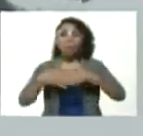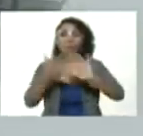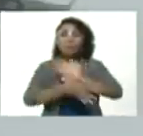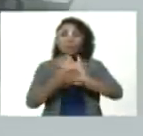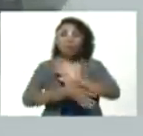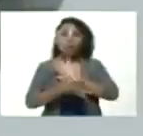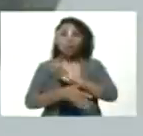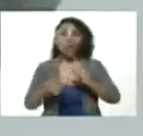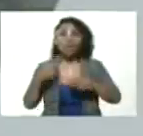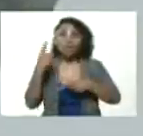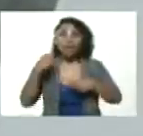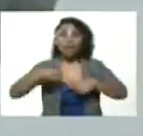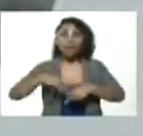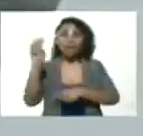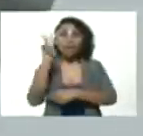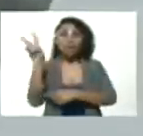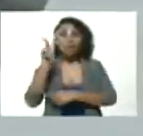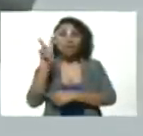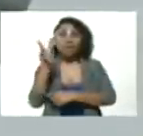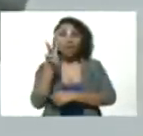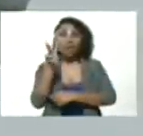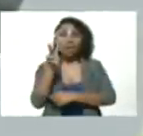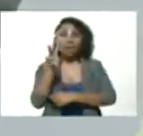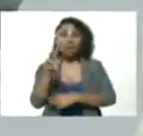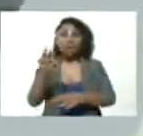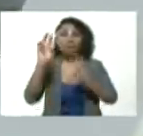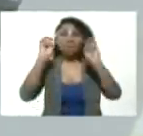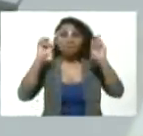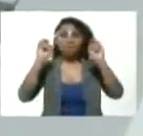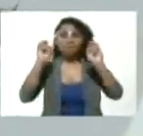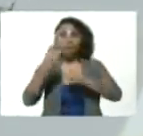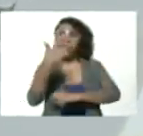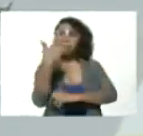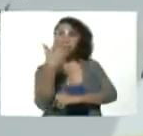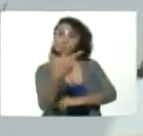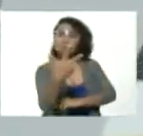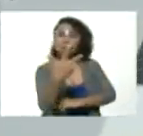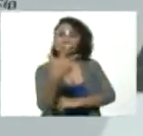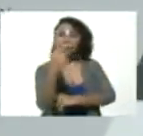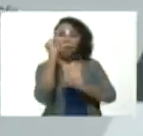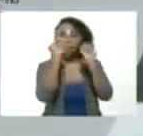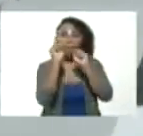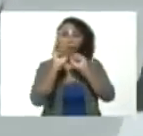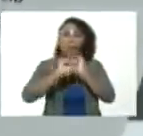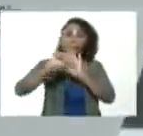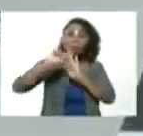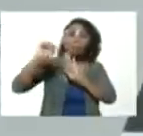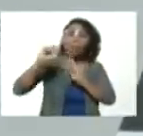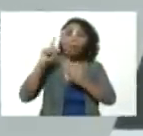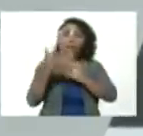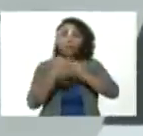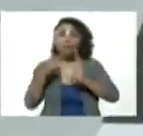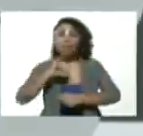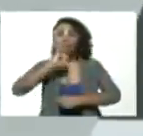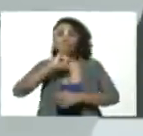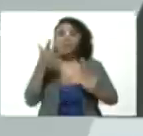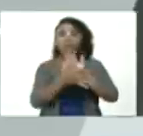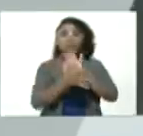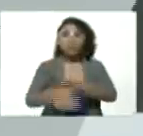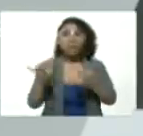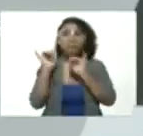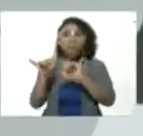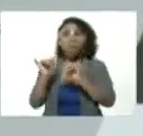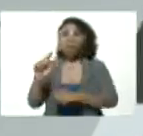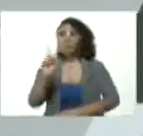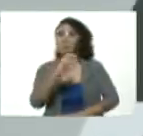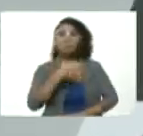a la hidrológica venezolana, respecto a las tres bombas, tales y tales y tales, informamos que las mismas